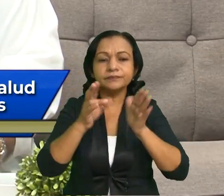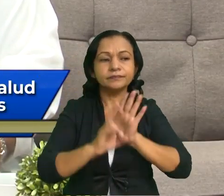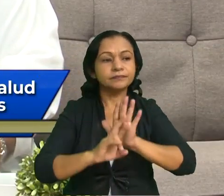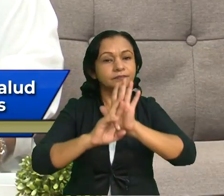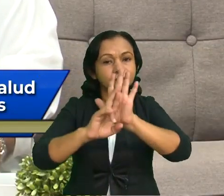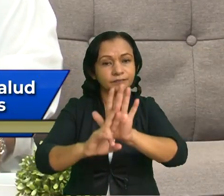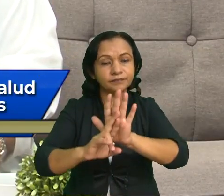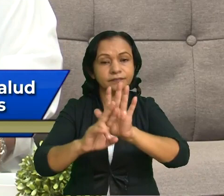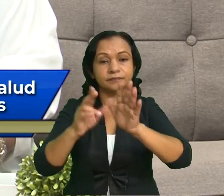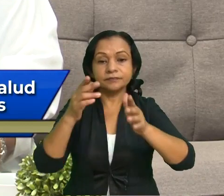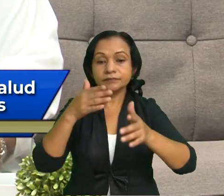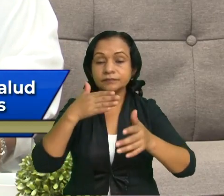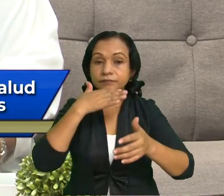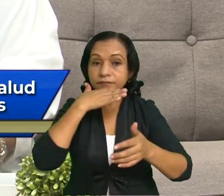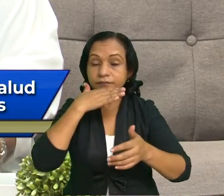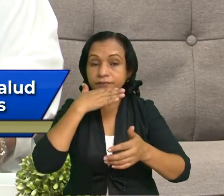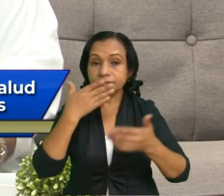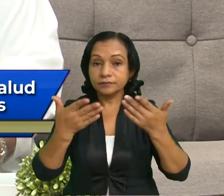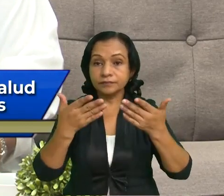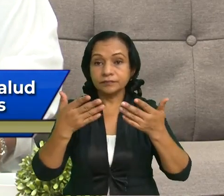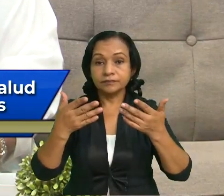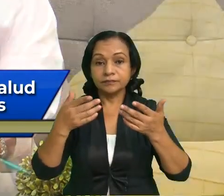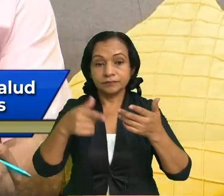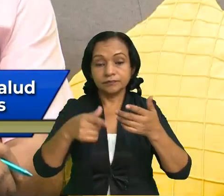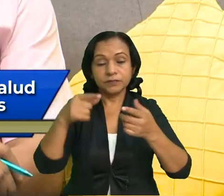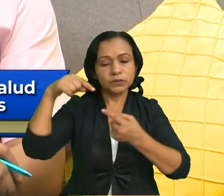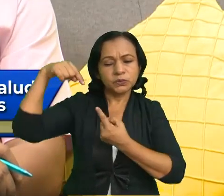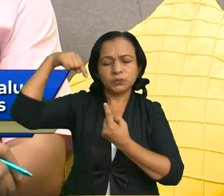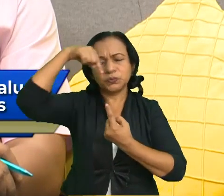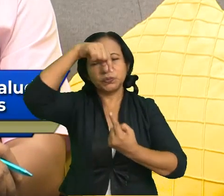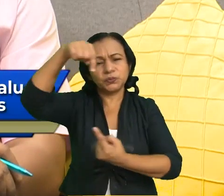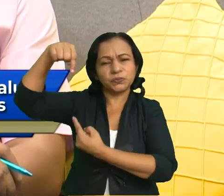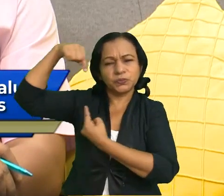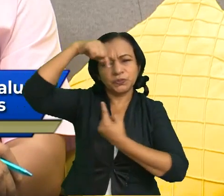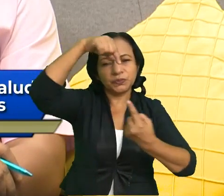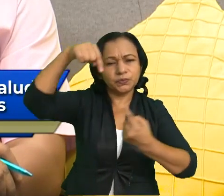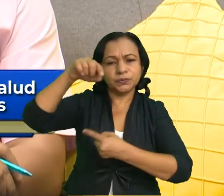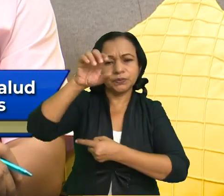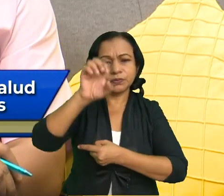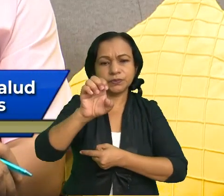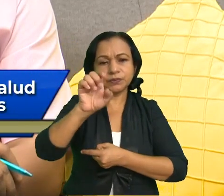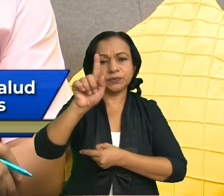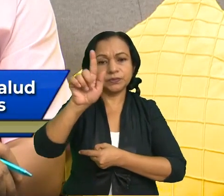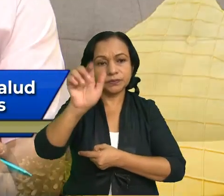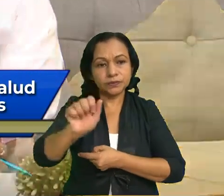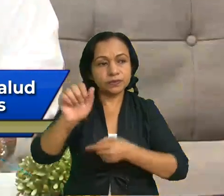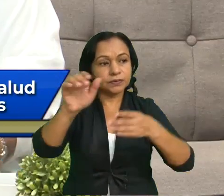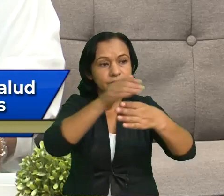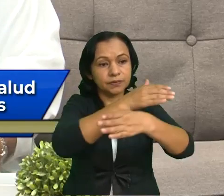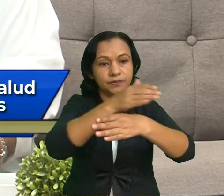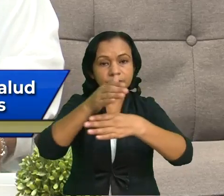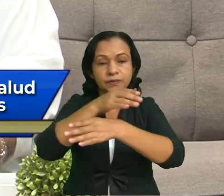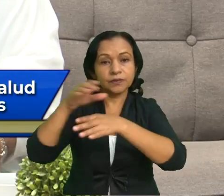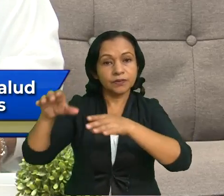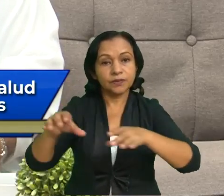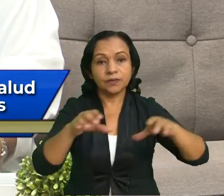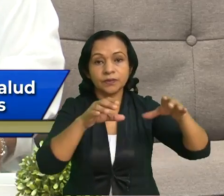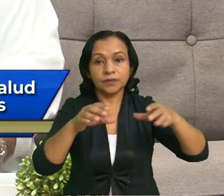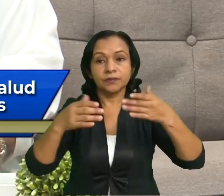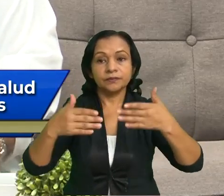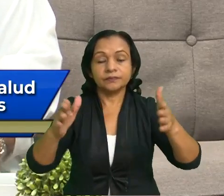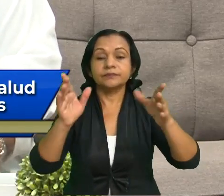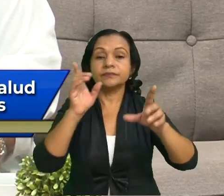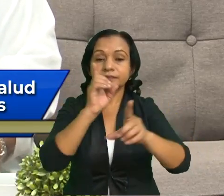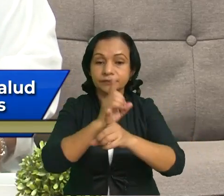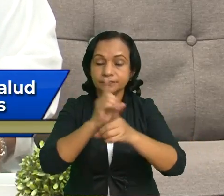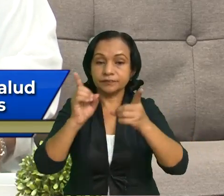a la situación propia originada por el huracán mantener el resto de las acciones y garantizar que